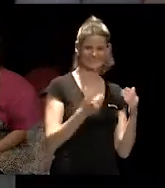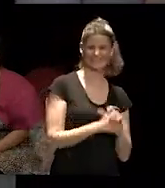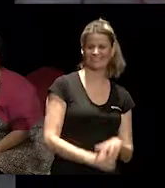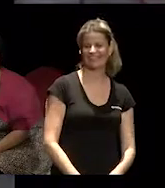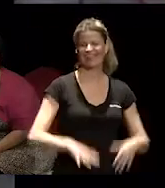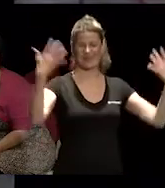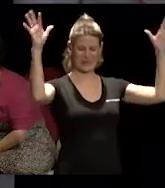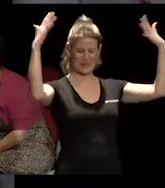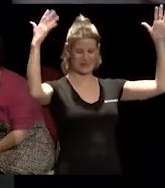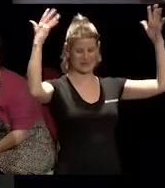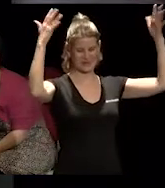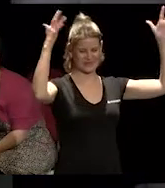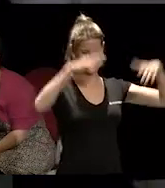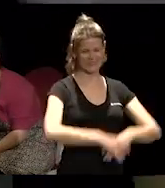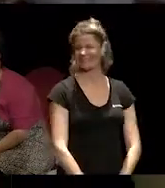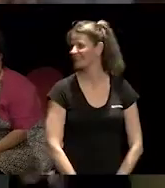Vale, vamos a ver.